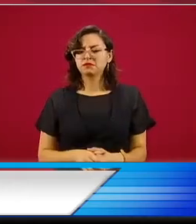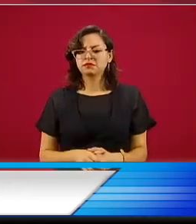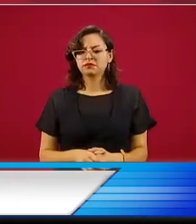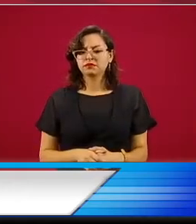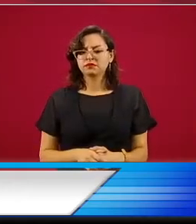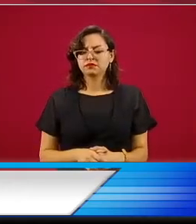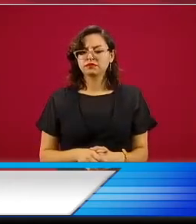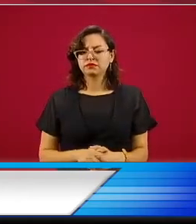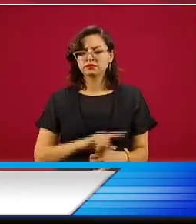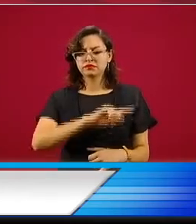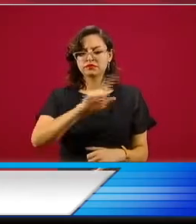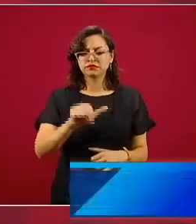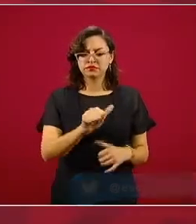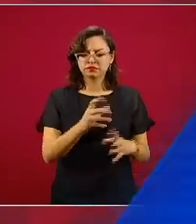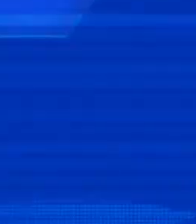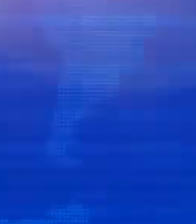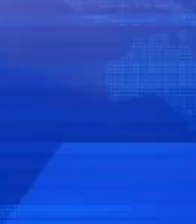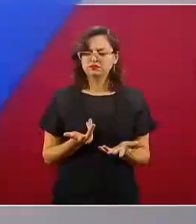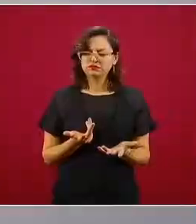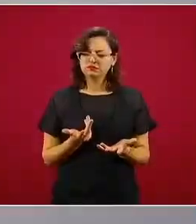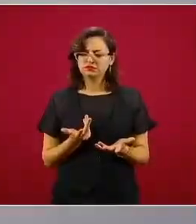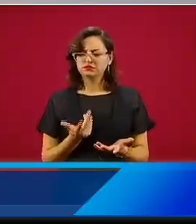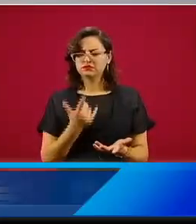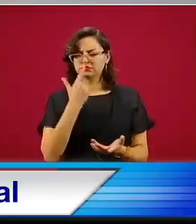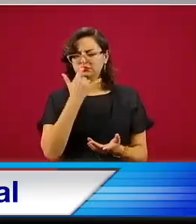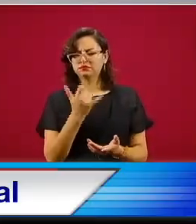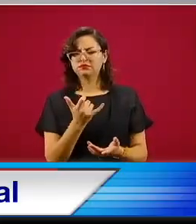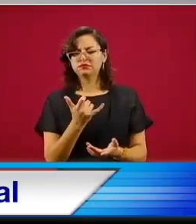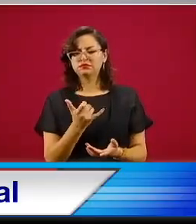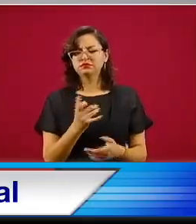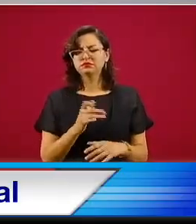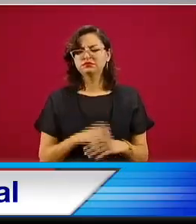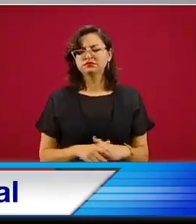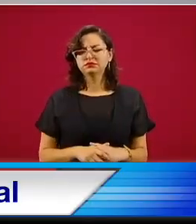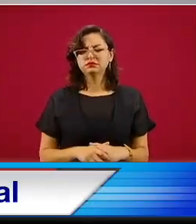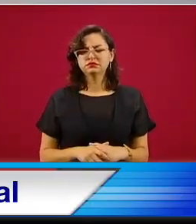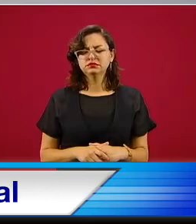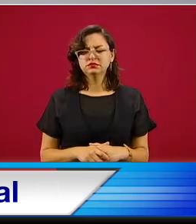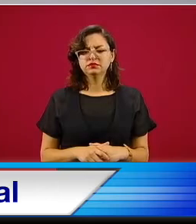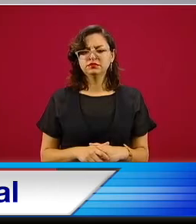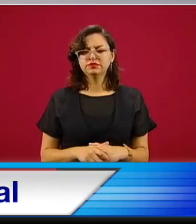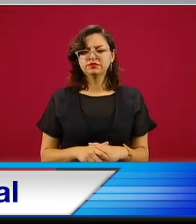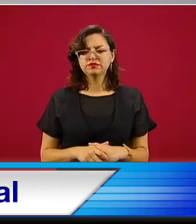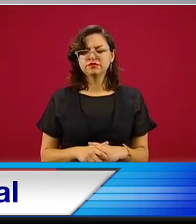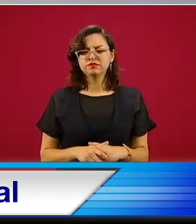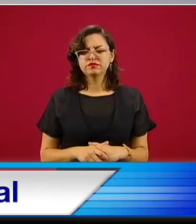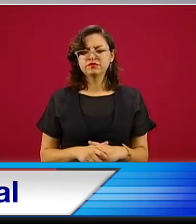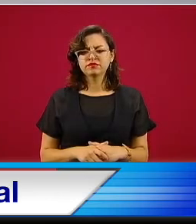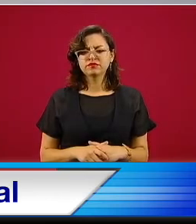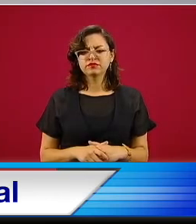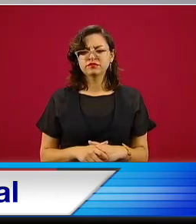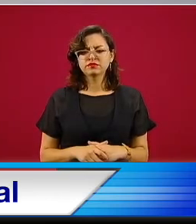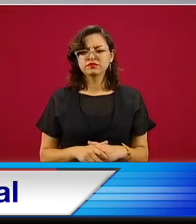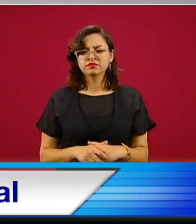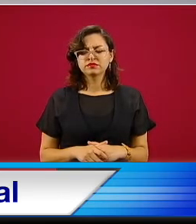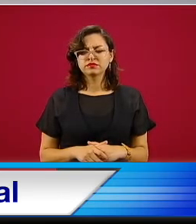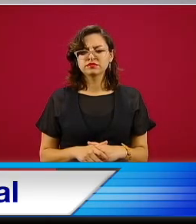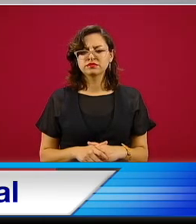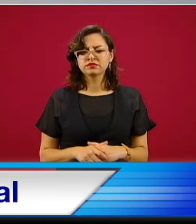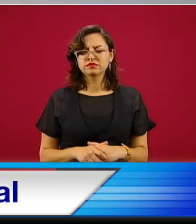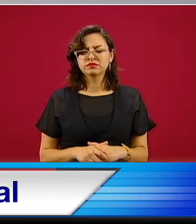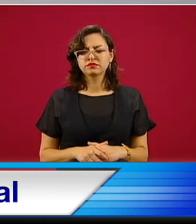poco tiempo estos insumos. Rifa del avión presidencial. El presidente menciona que hay dos